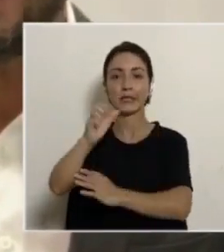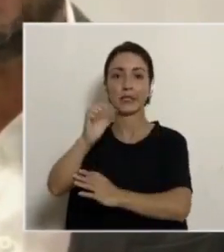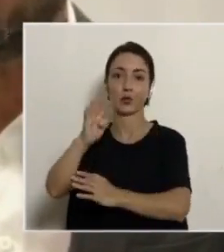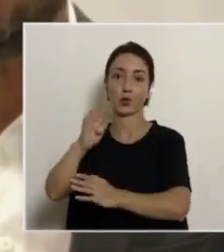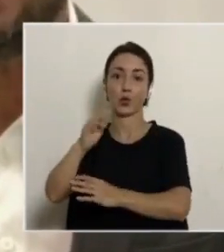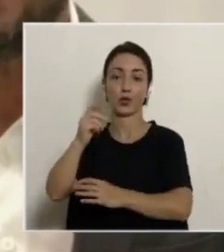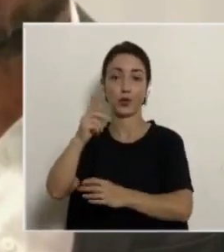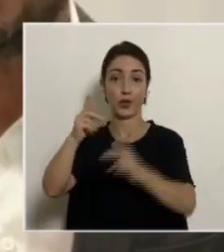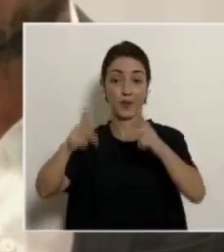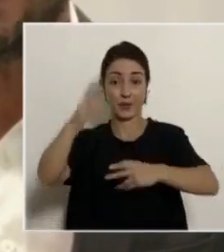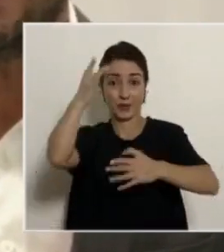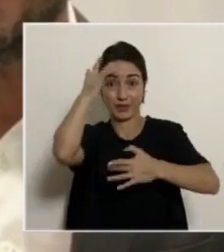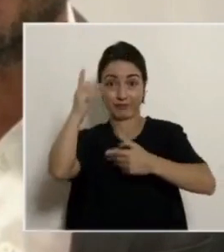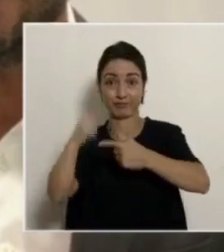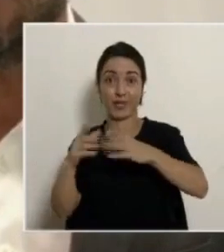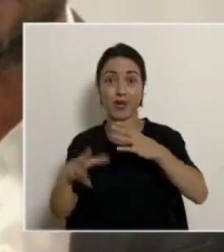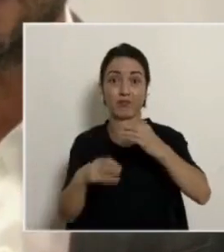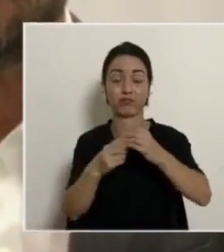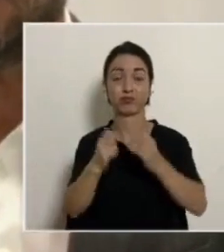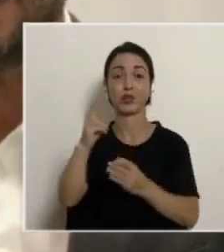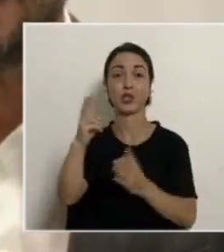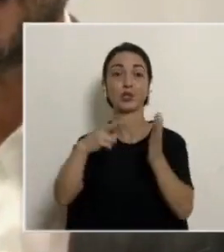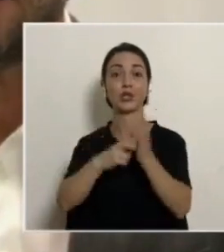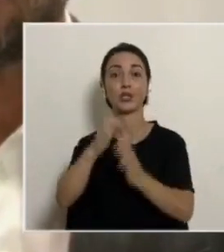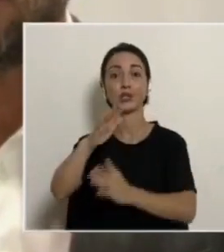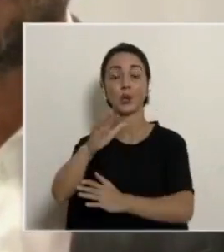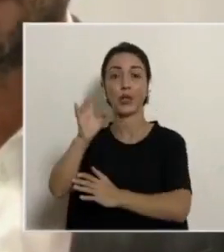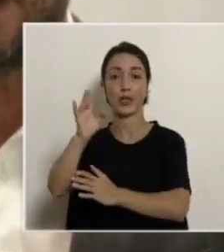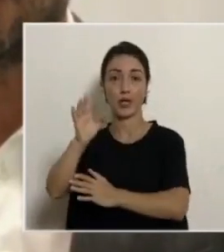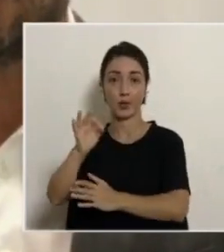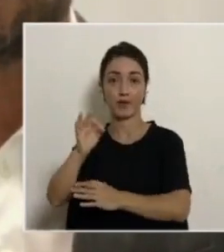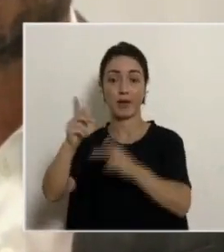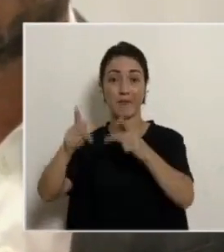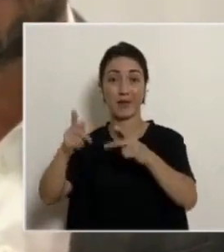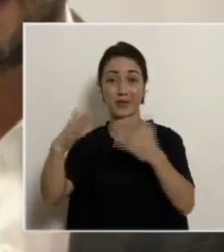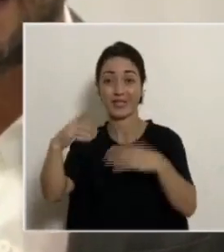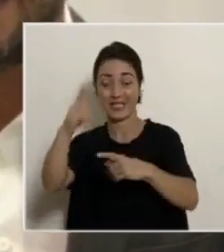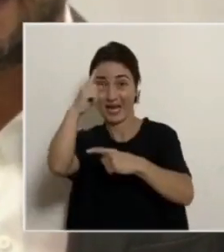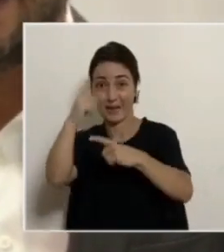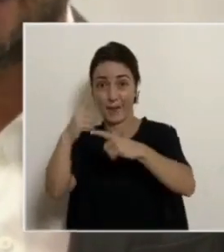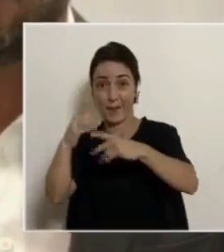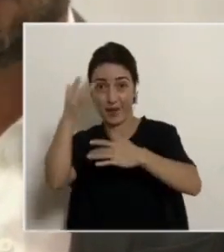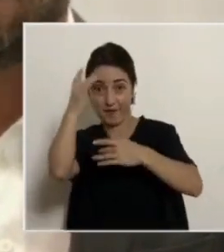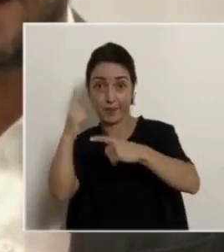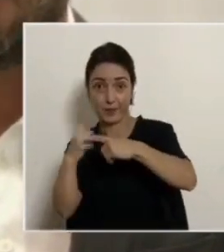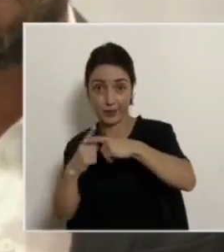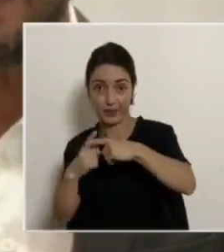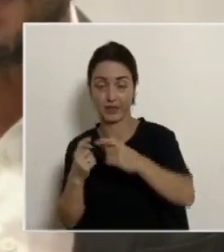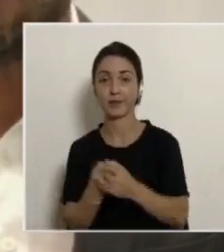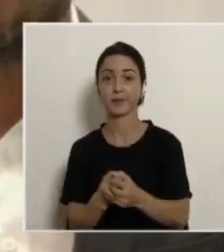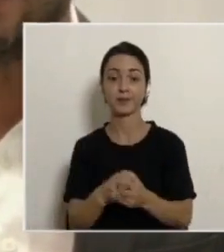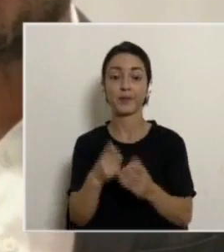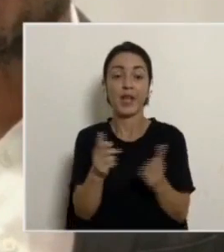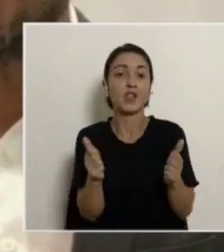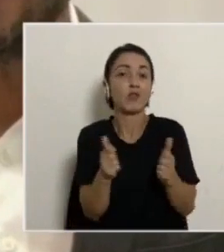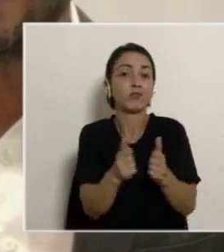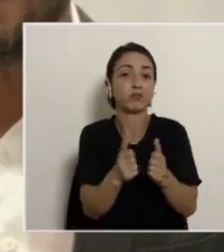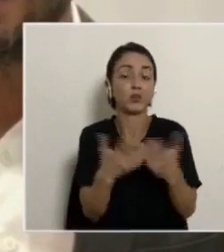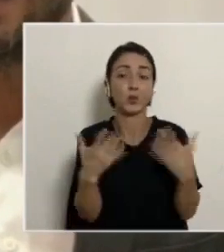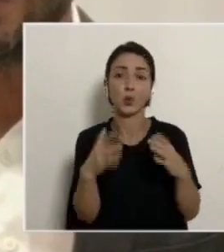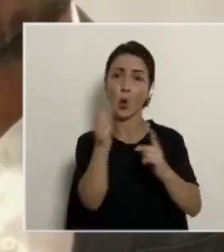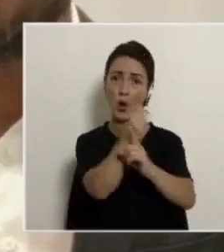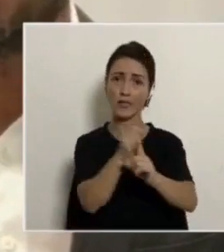un total de 257.980 casos confirmados. Esto va acompañado de una